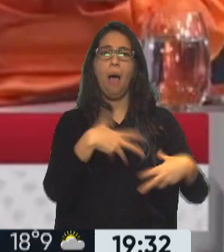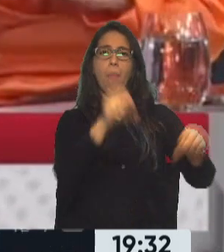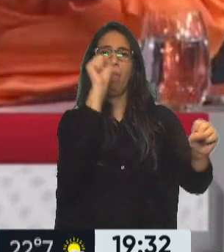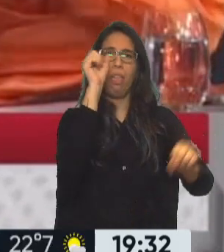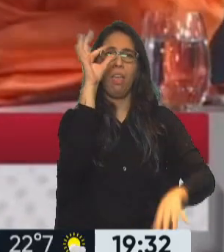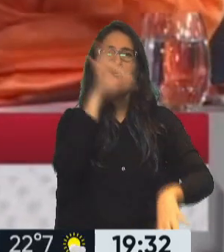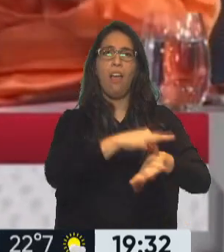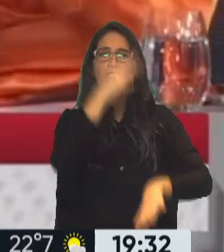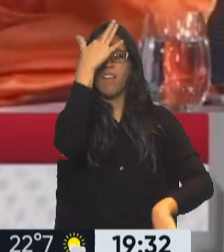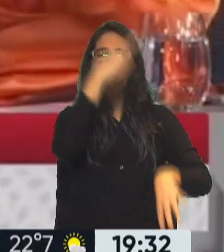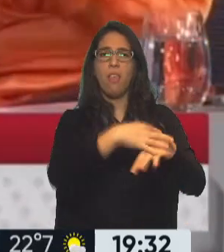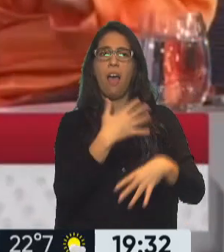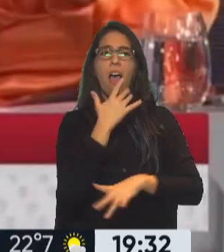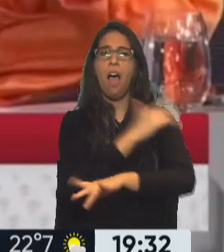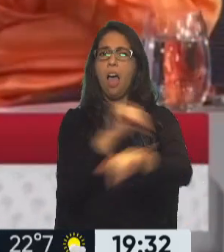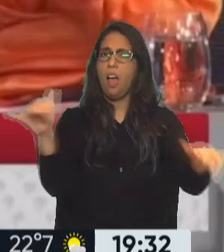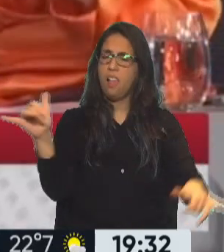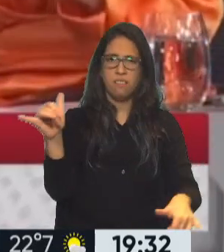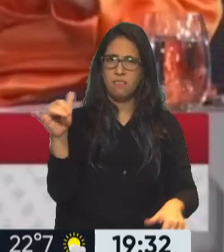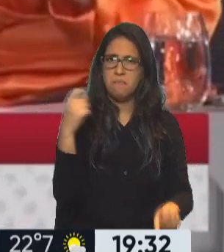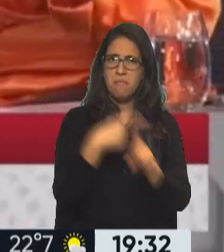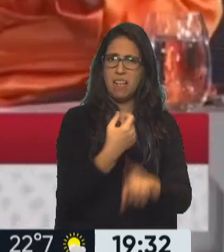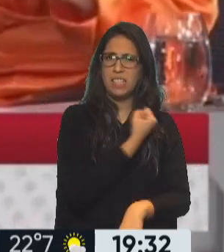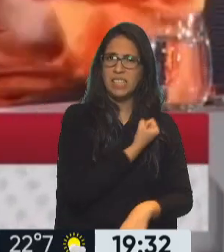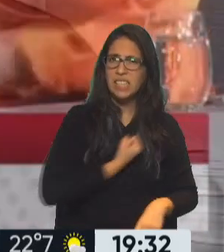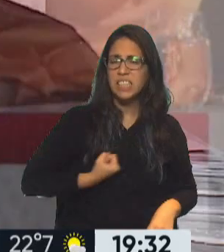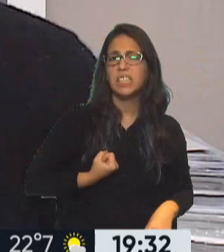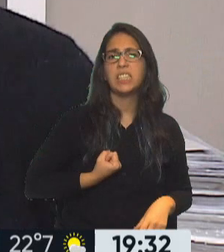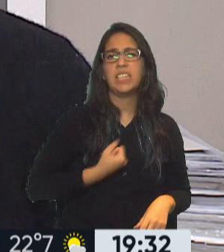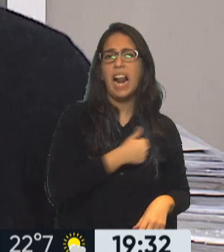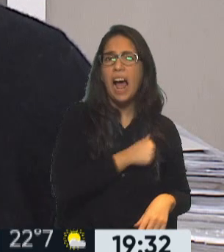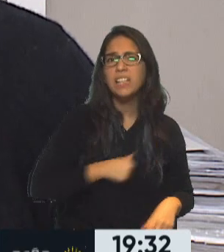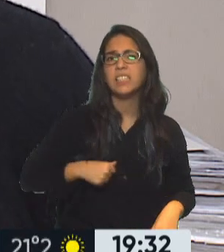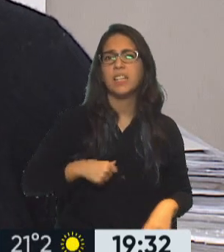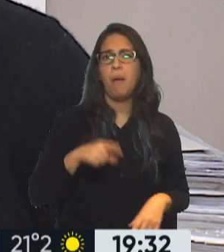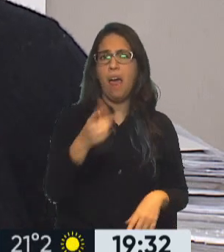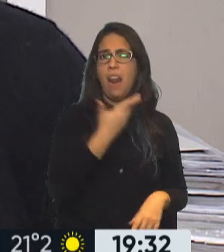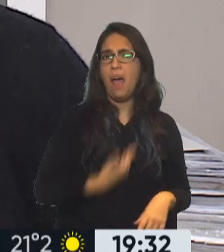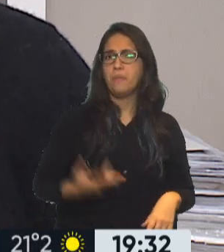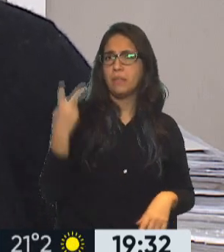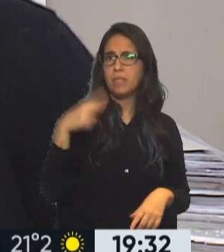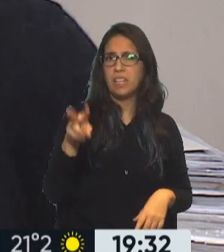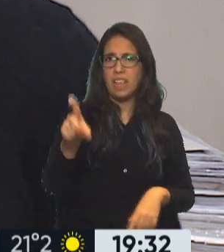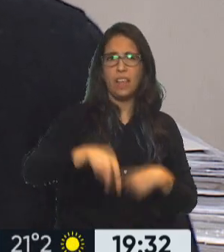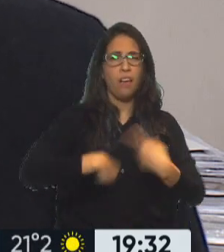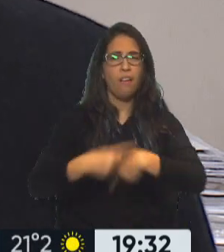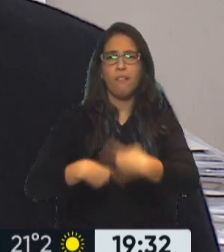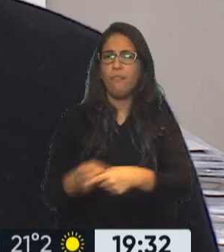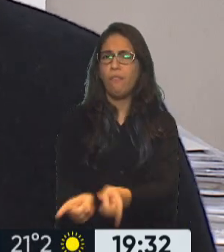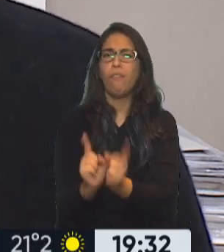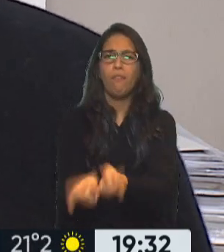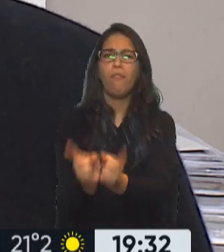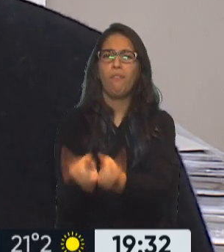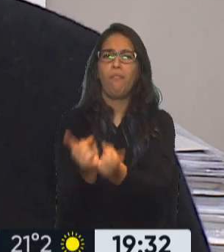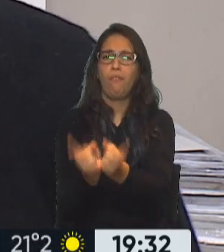siendo médico y además lastimar lacerar constantemente a la vicepresidenta de la nación esta